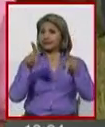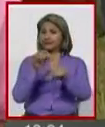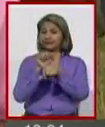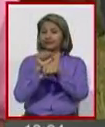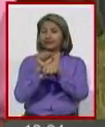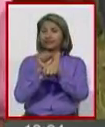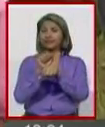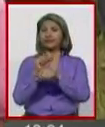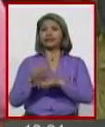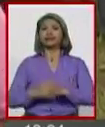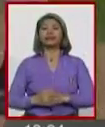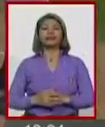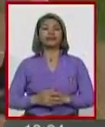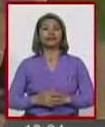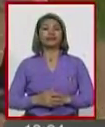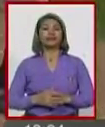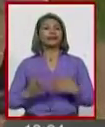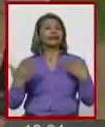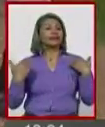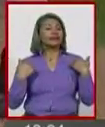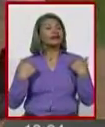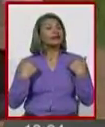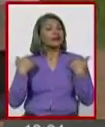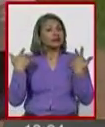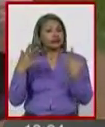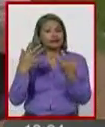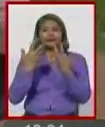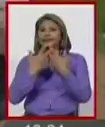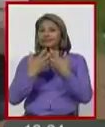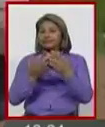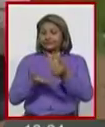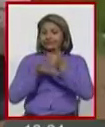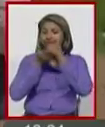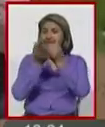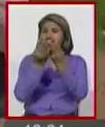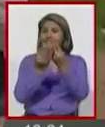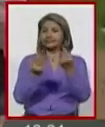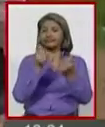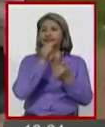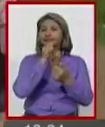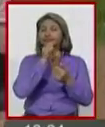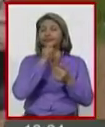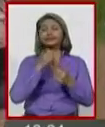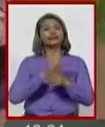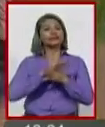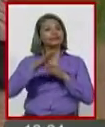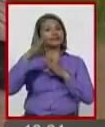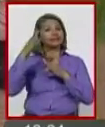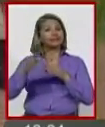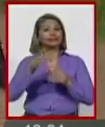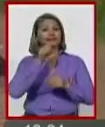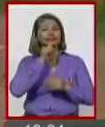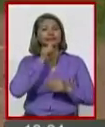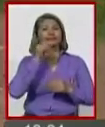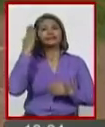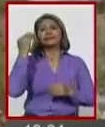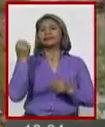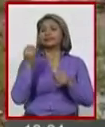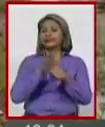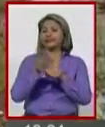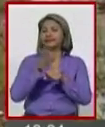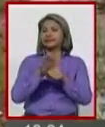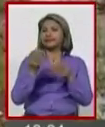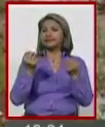en este lugar? ¿Qué barrio? Bueno, aquí tenemos ahorita 2 motobombas, nos han mandado para auxiliarnos. vamos a terminar de desaguar esto porque es